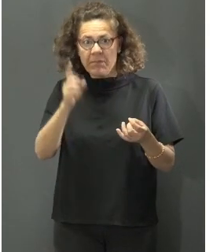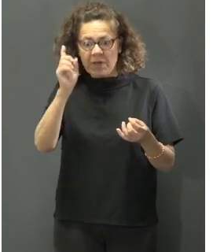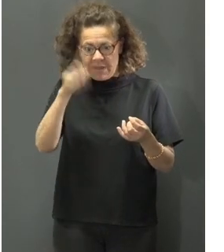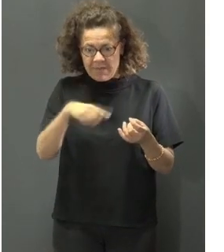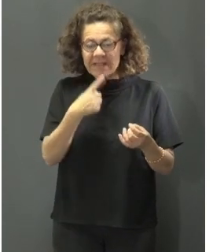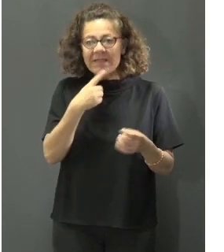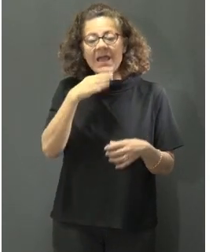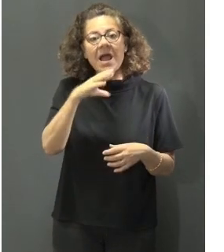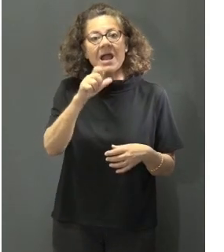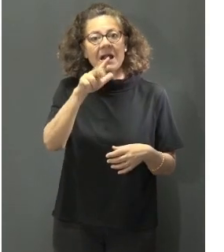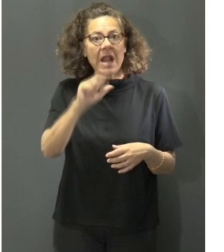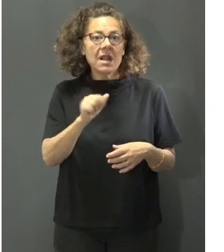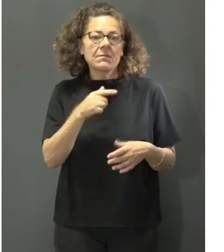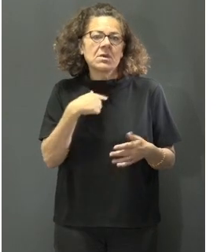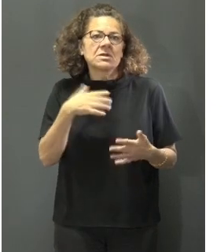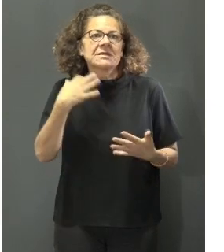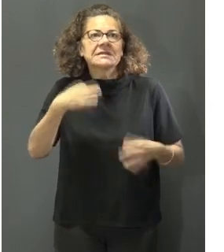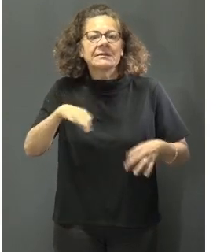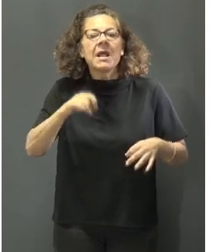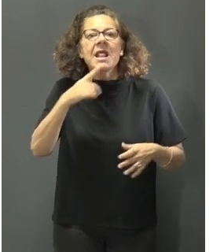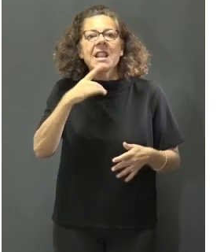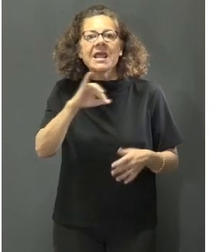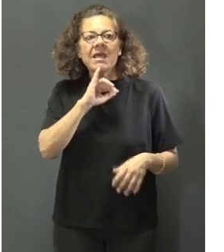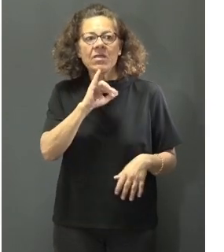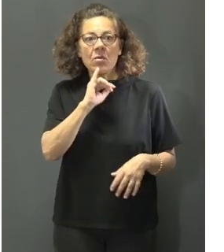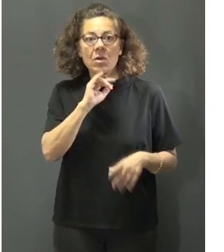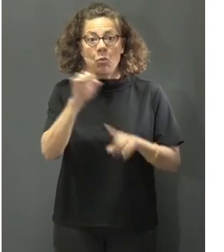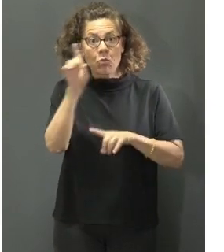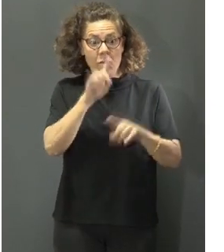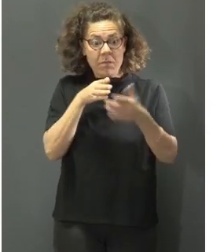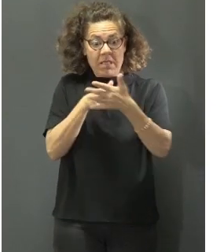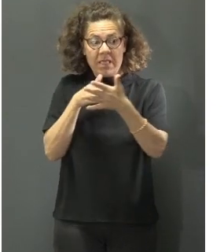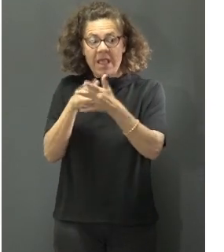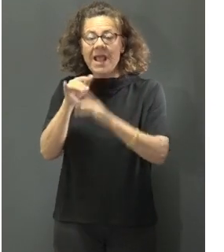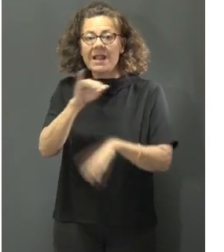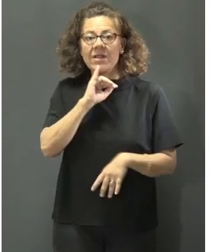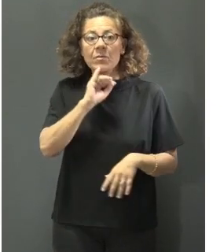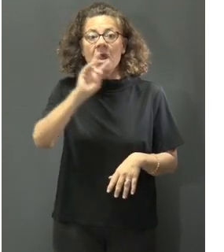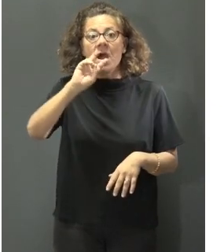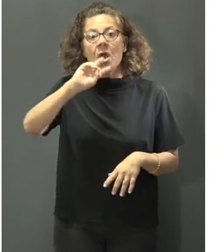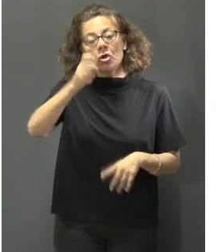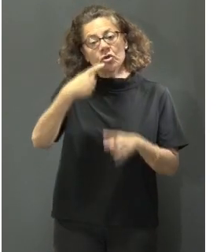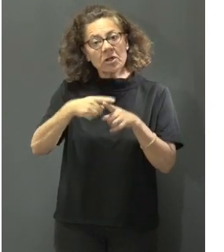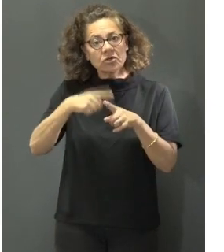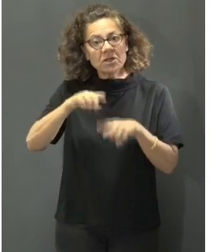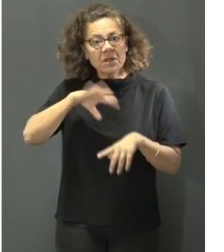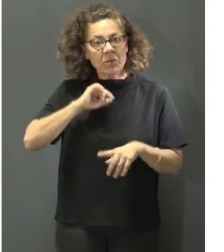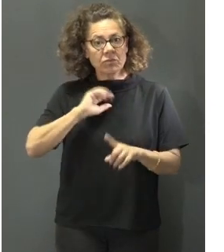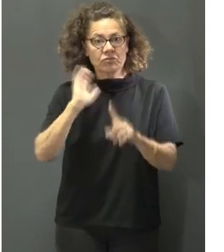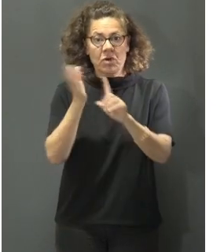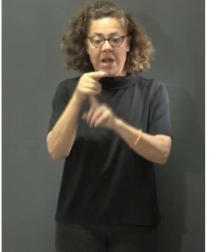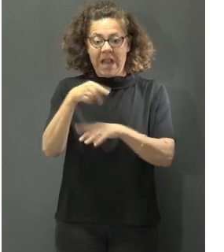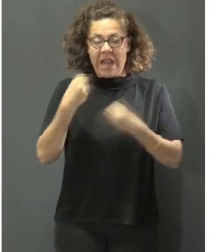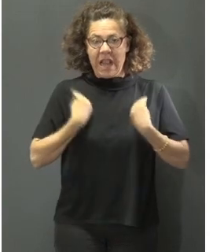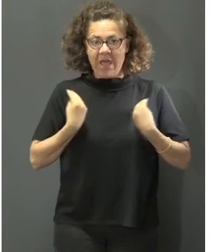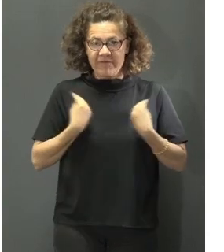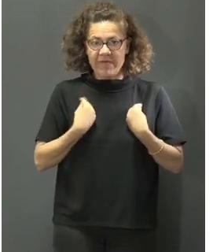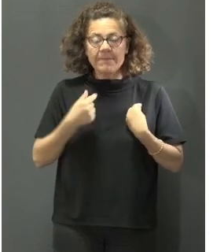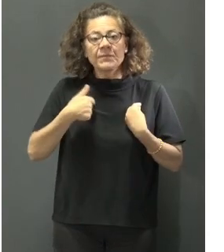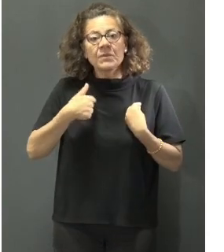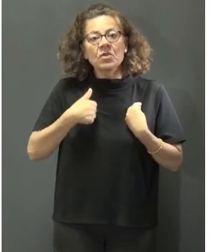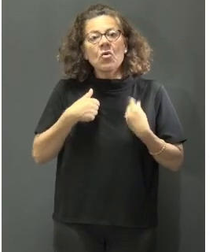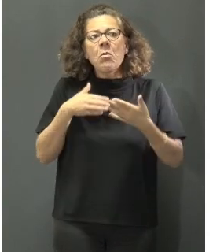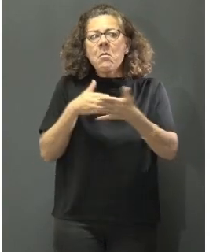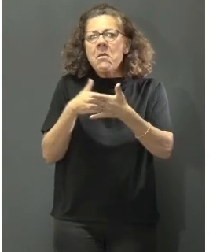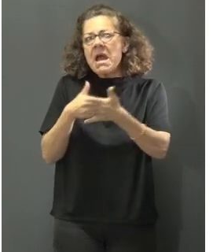Clara, simplemente el idioma, ¿no? La dificultad con el idioma, ¿no? y otros aspectos que nos podemos encontrar en la vida. Por eso yo más que